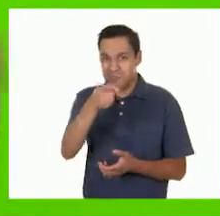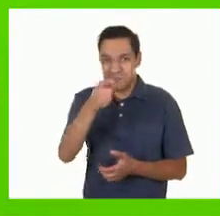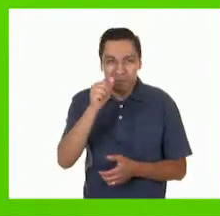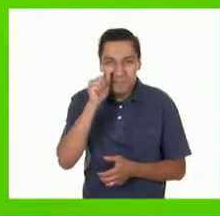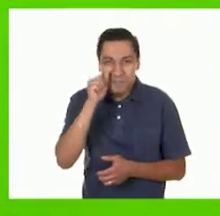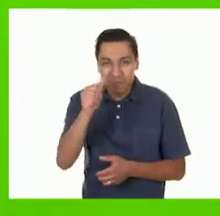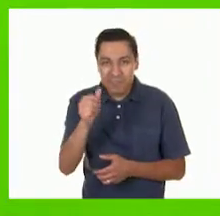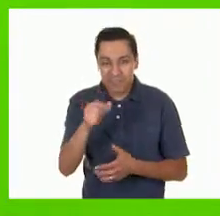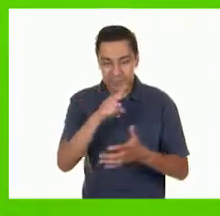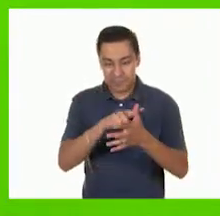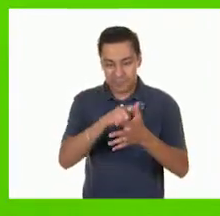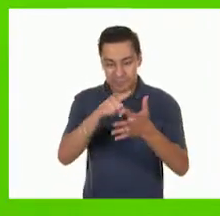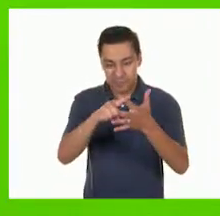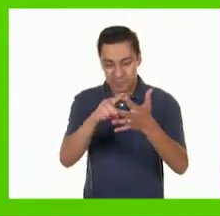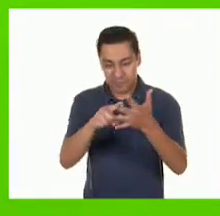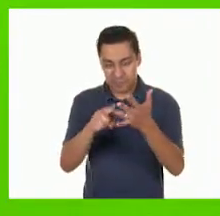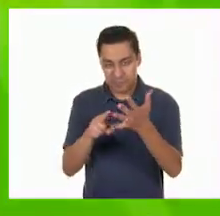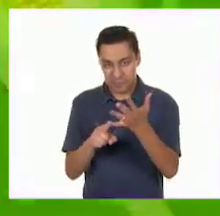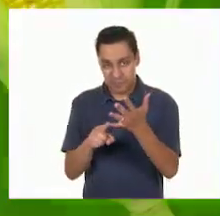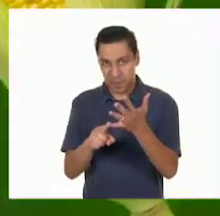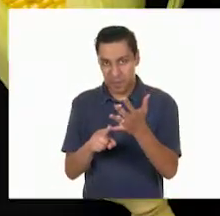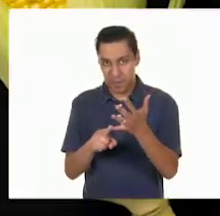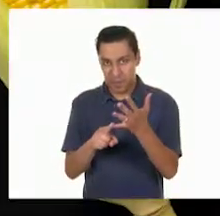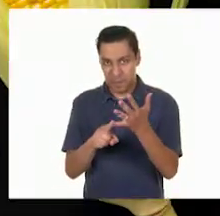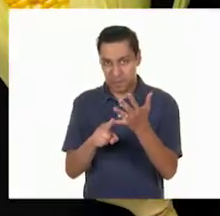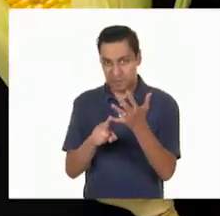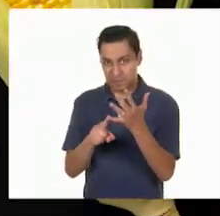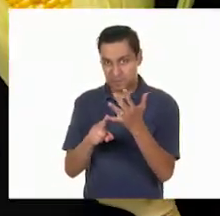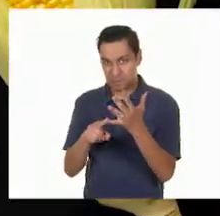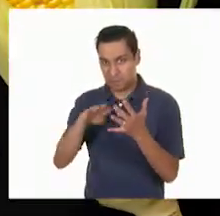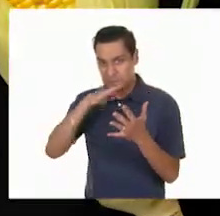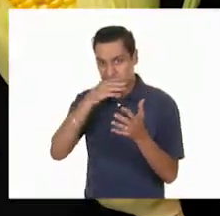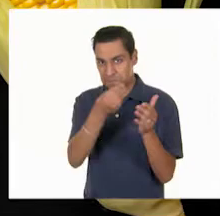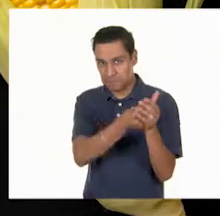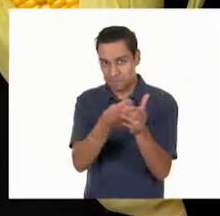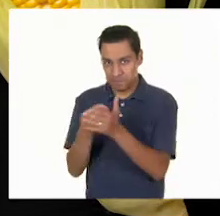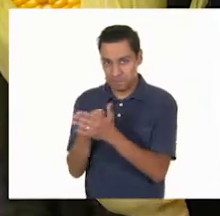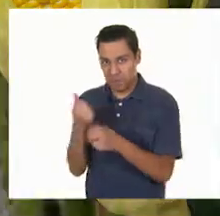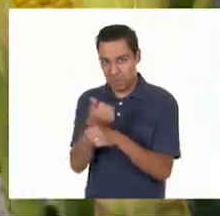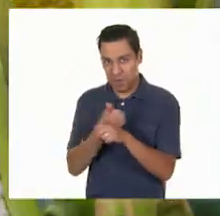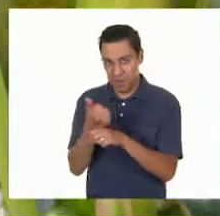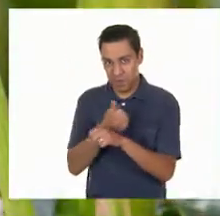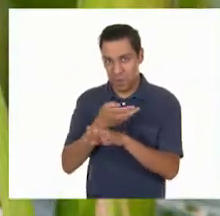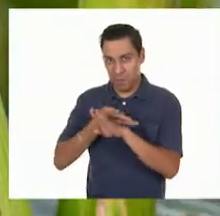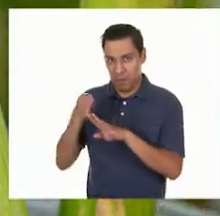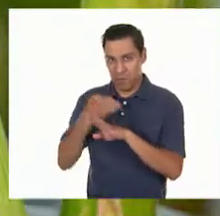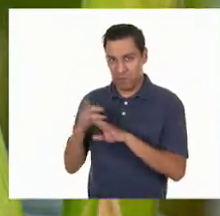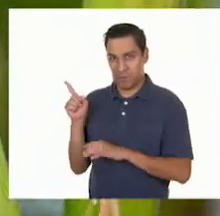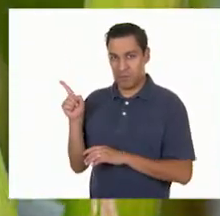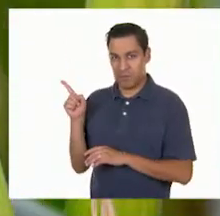existen cinco diferentes colores de maíz el amarillo blanco